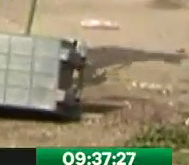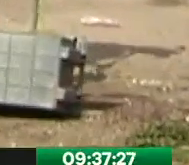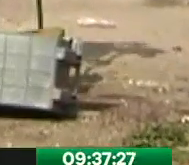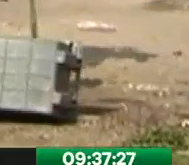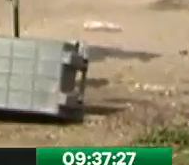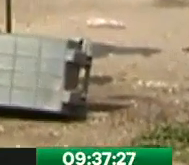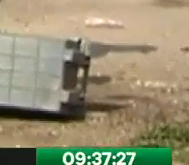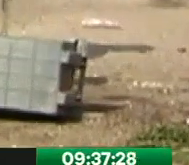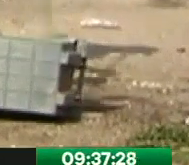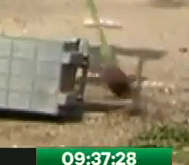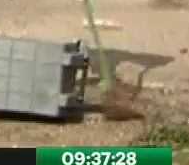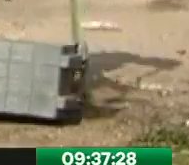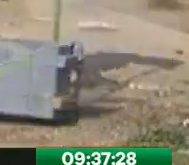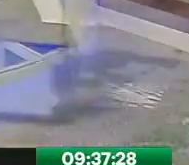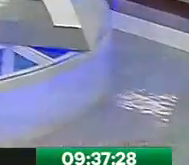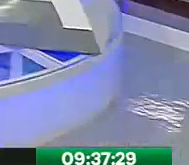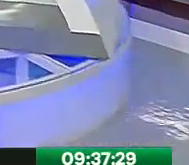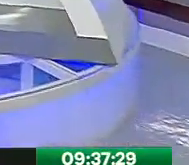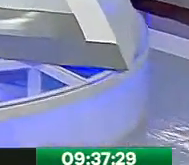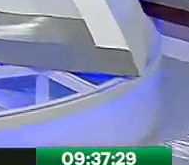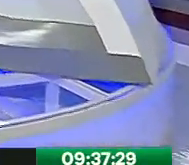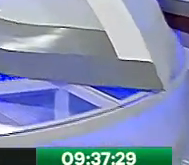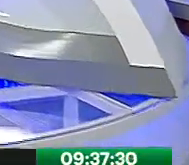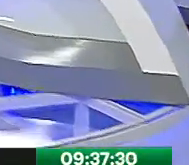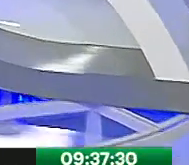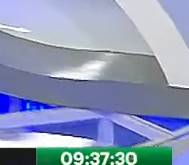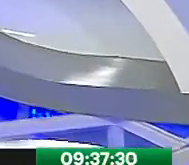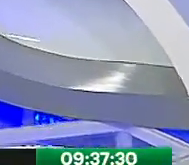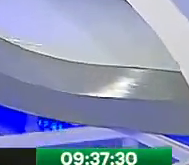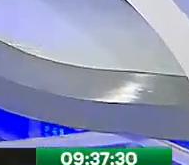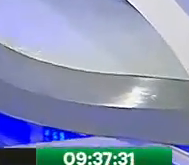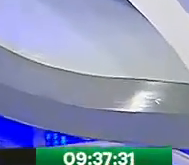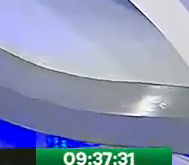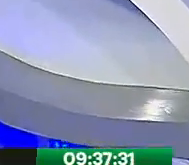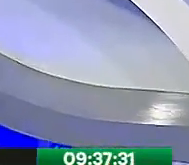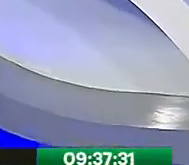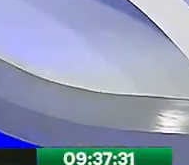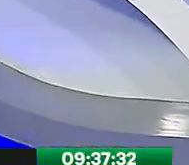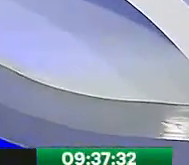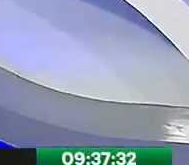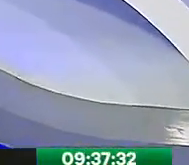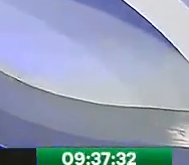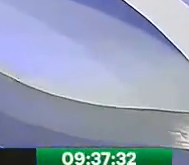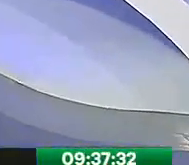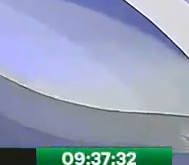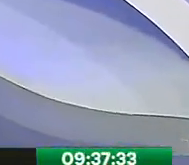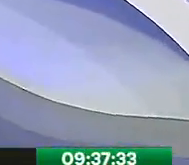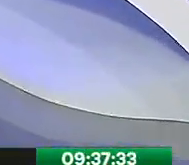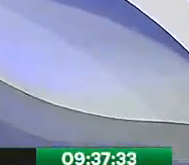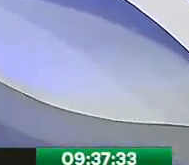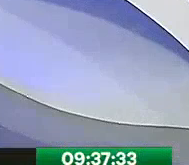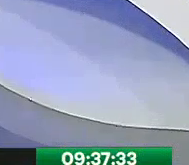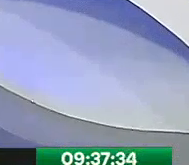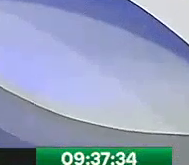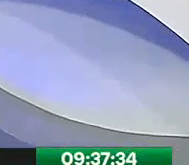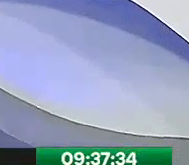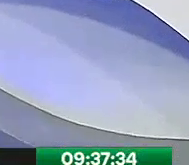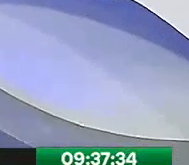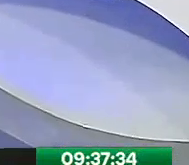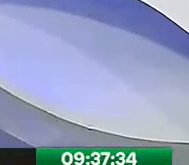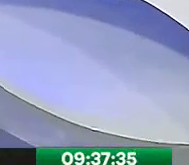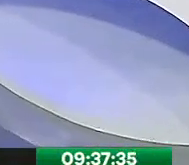Julio César Saone. ¿Se da cuenta que tengo razón en lo que dije? Sí. Carros pequeños se necesitan. Bueno, vamos a otra. Vamos a nuestra